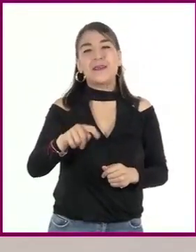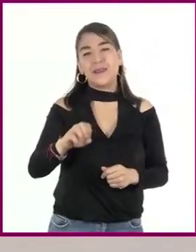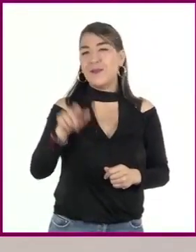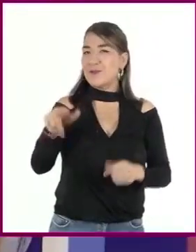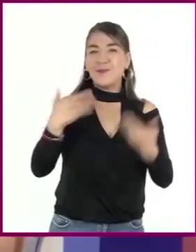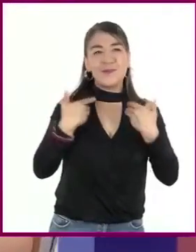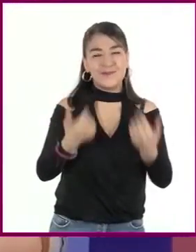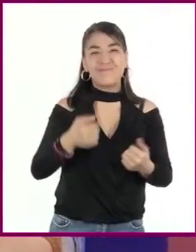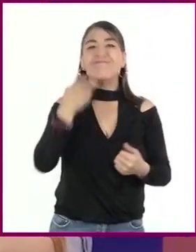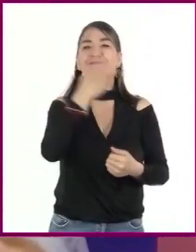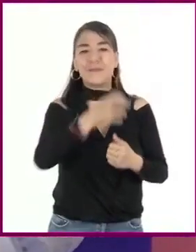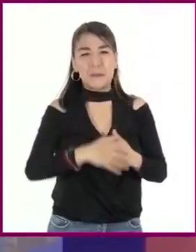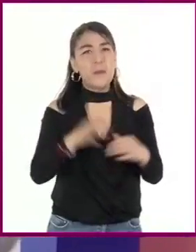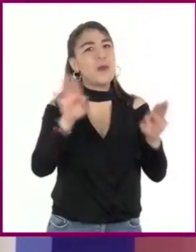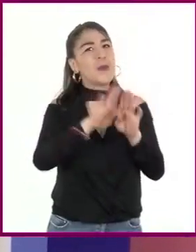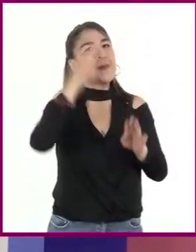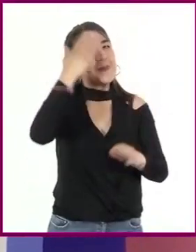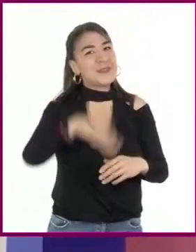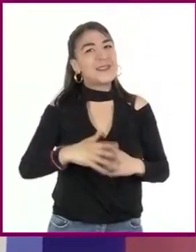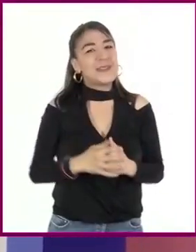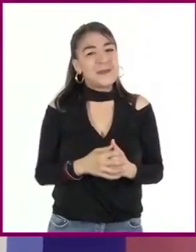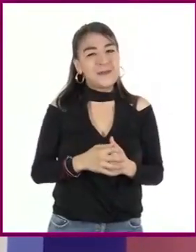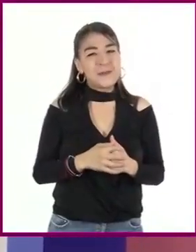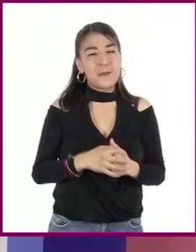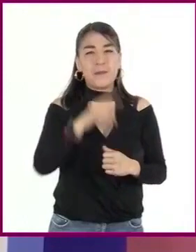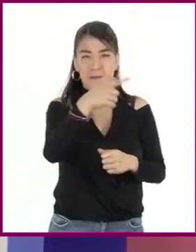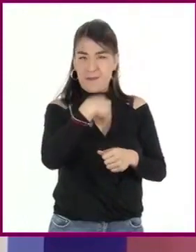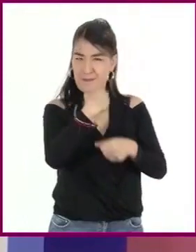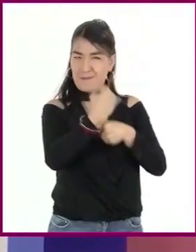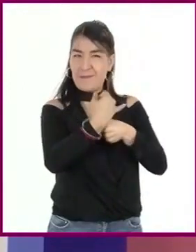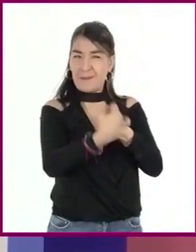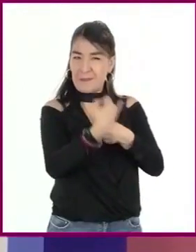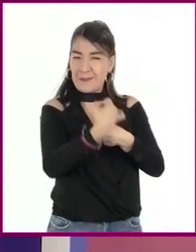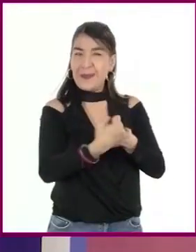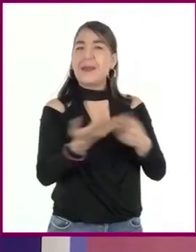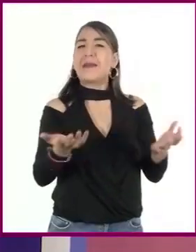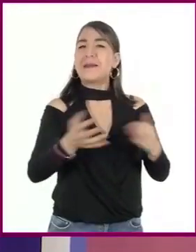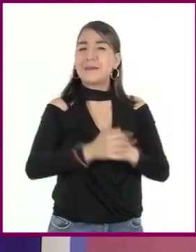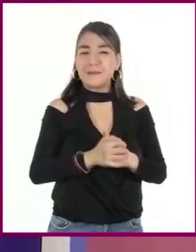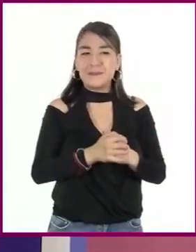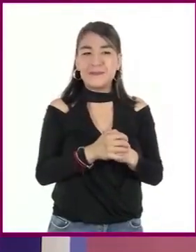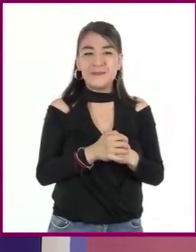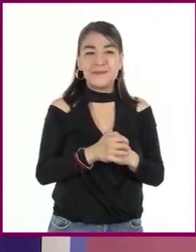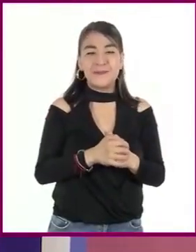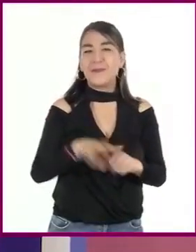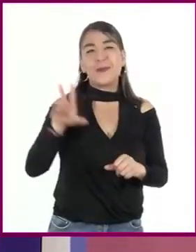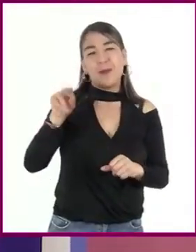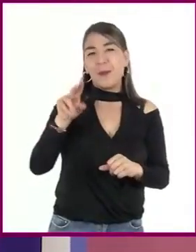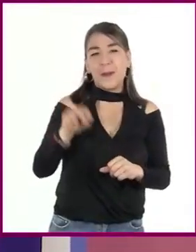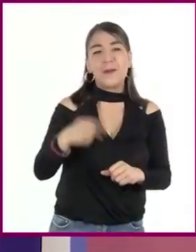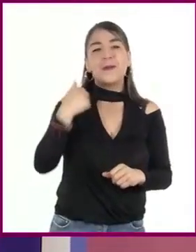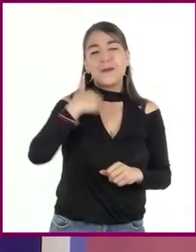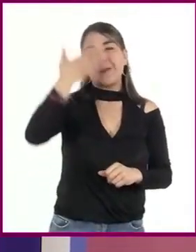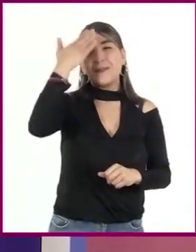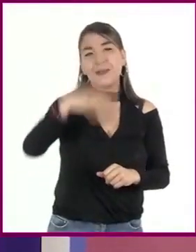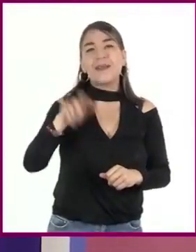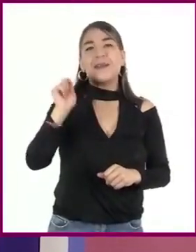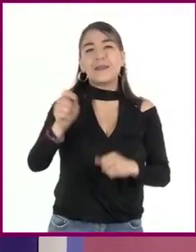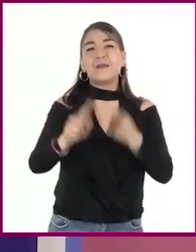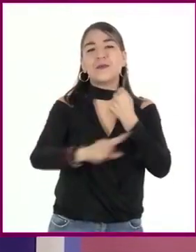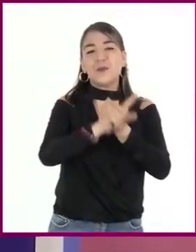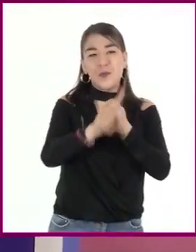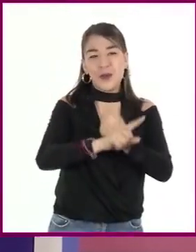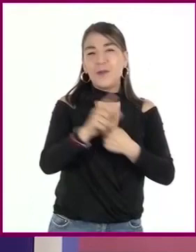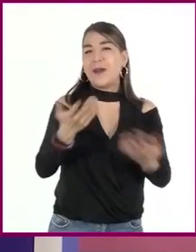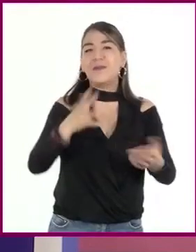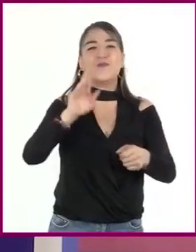profesora, ¿cómo adivinó? ¿Me está usted espiando o cómo supo? Desde luego que no, porque se trata de un problema